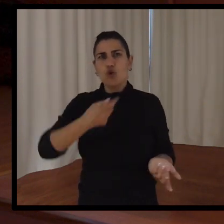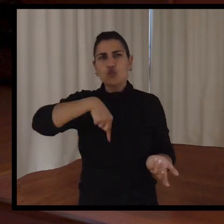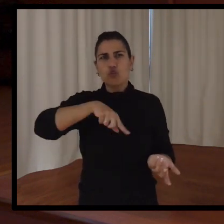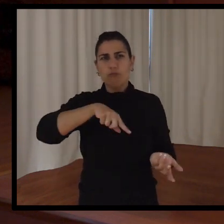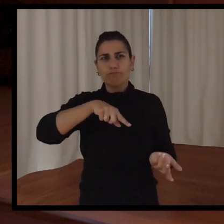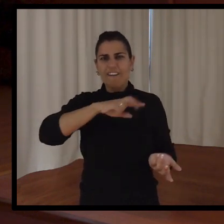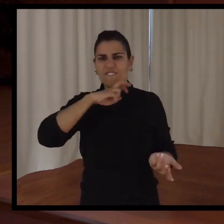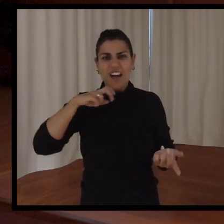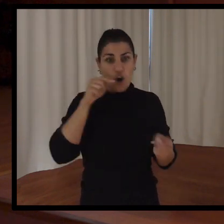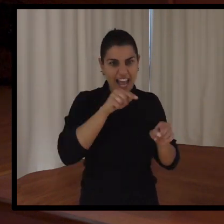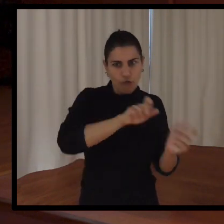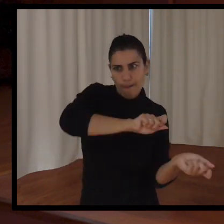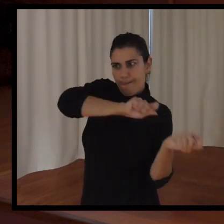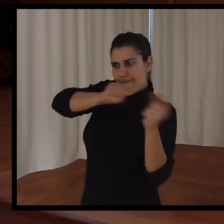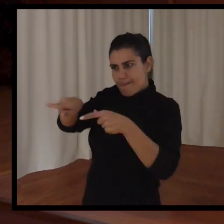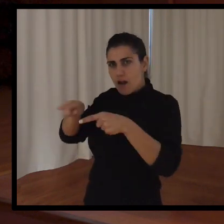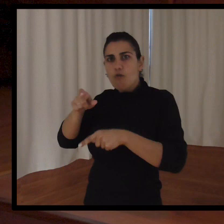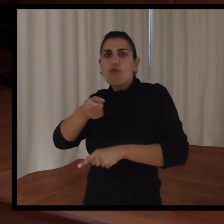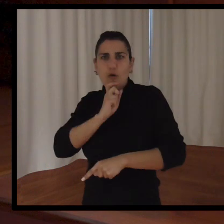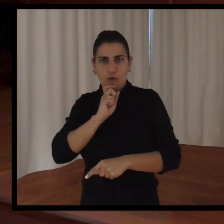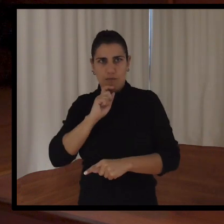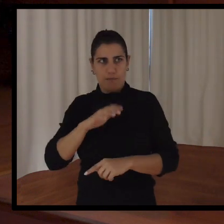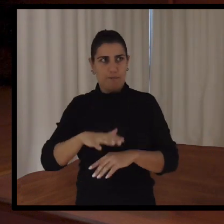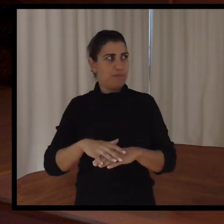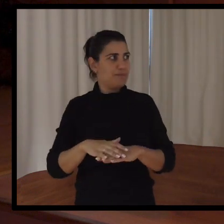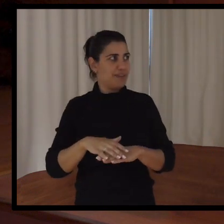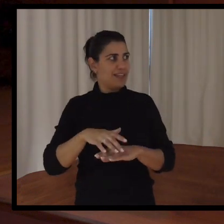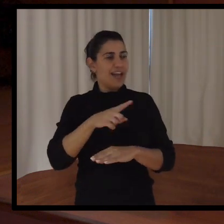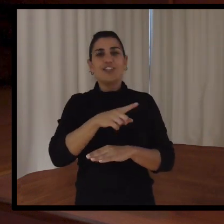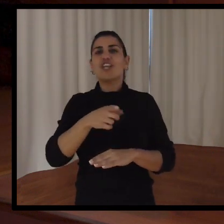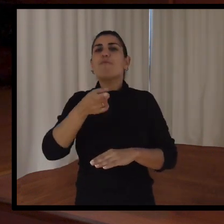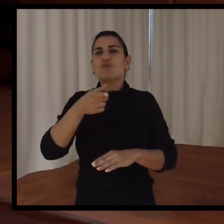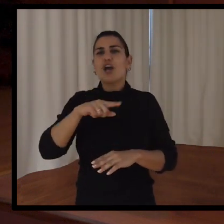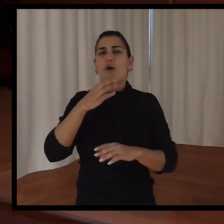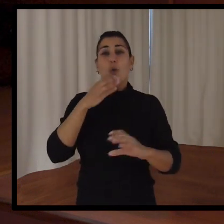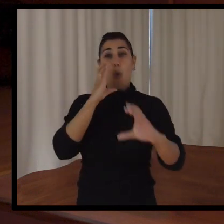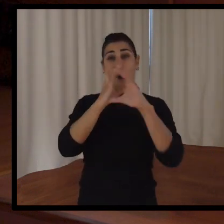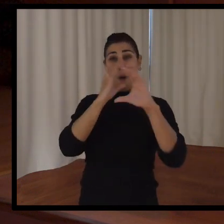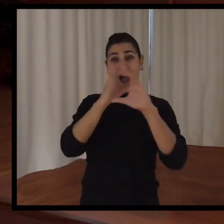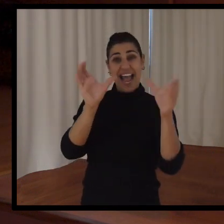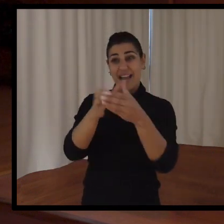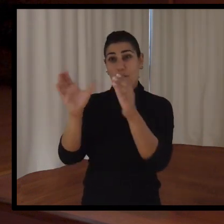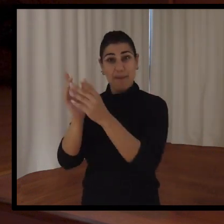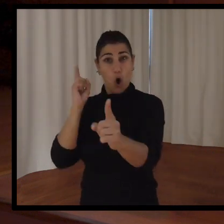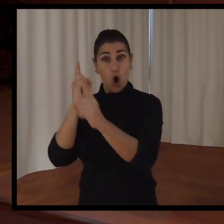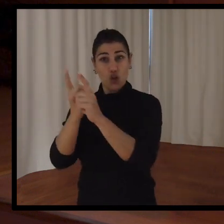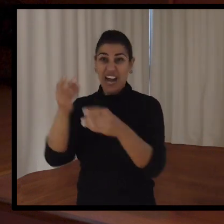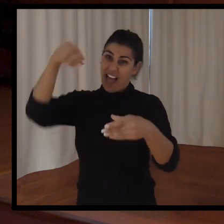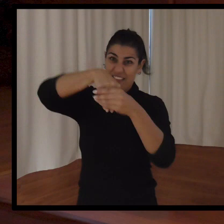¿Podemos exportarles? ¿Cómo lo hacemos? ¿Cómo conseguir que en la guagua de las otras equipos vayan también juntos?